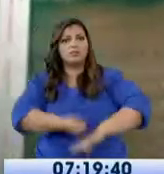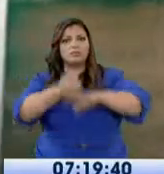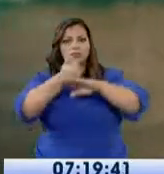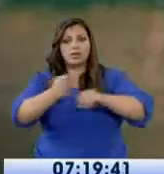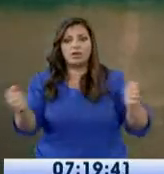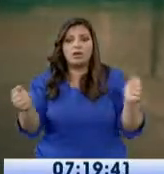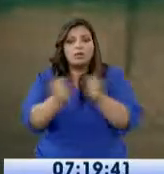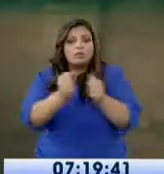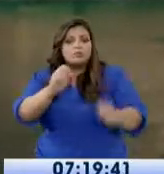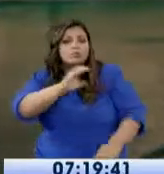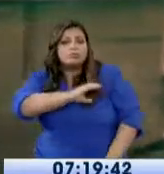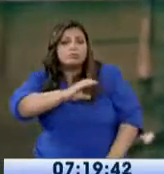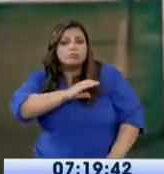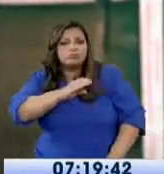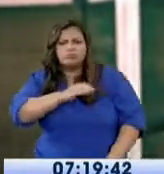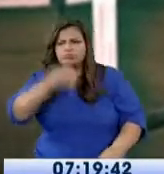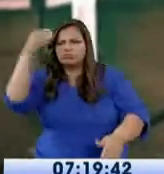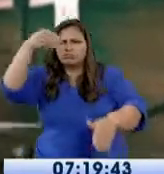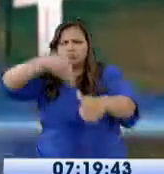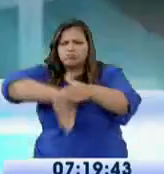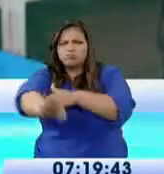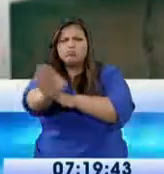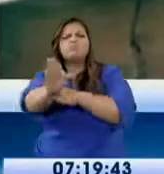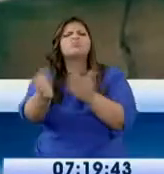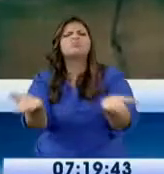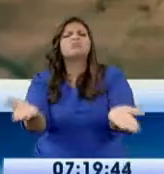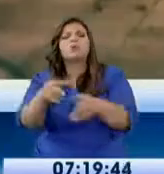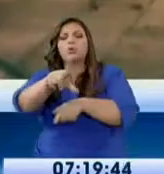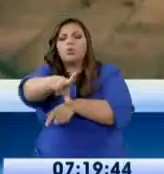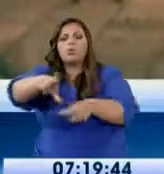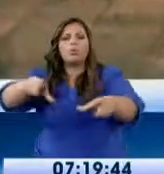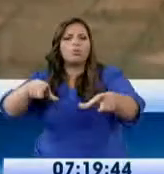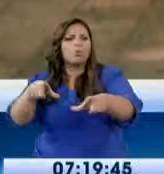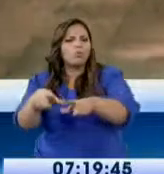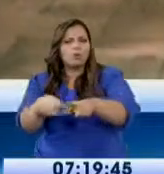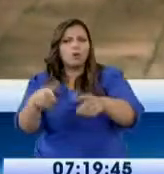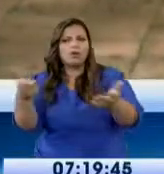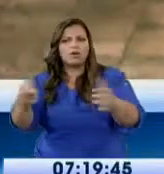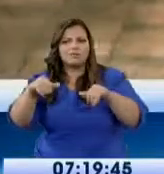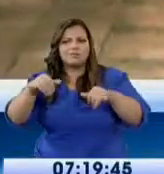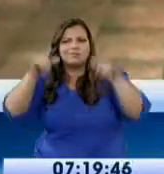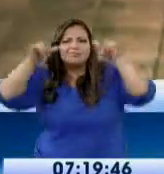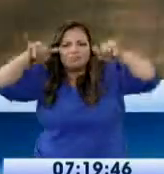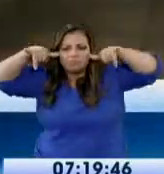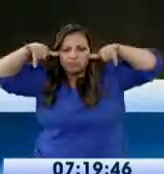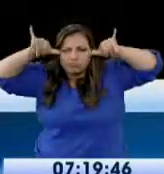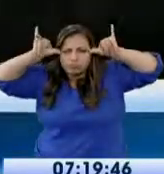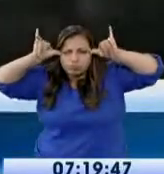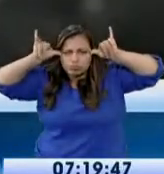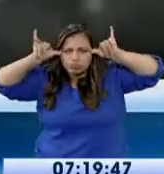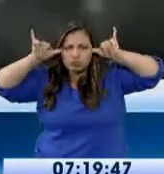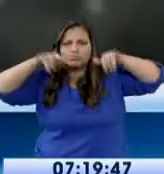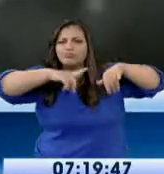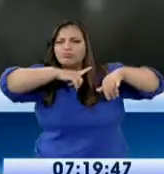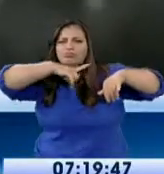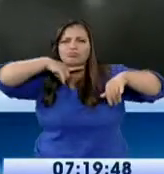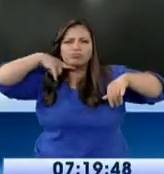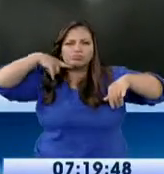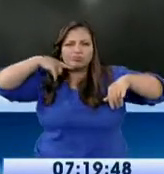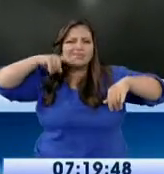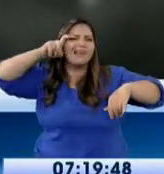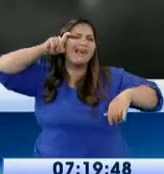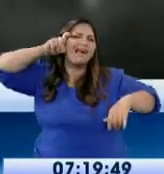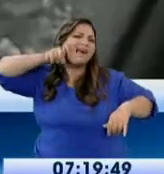conjunto con la policía, ingresaron a este camal clandestino ubicado en el recinto Buenos Aires del cantón Yaguachi. Ahí se evidenció